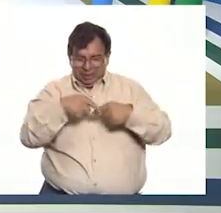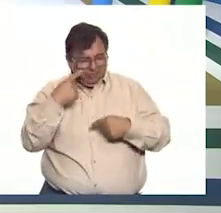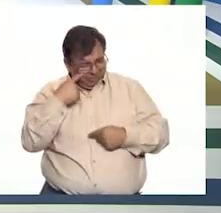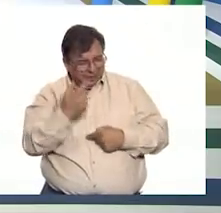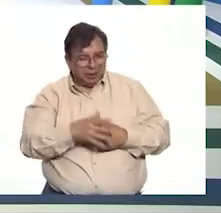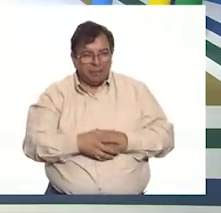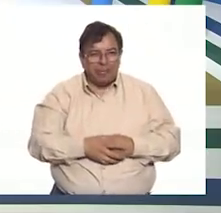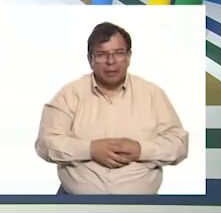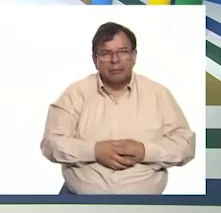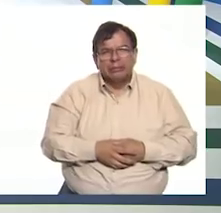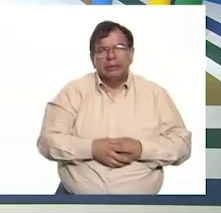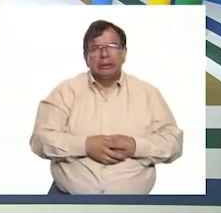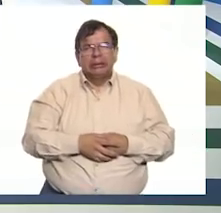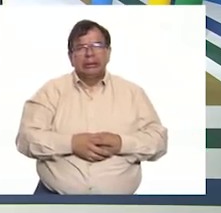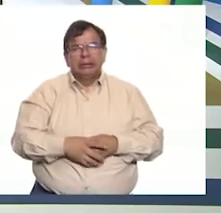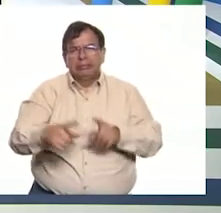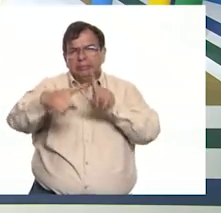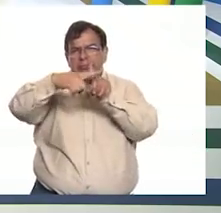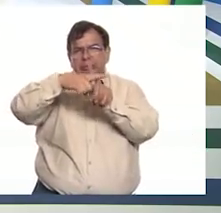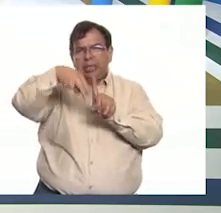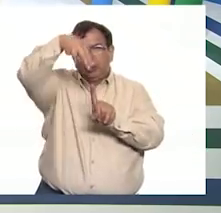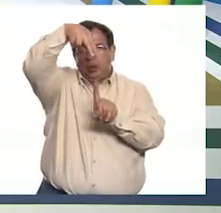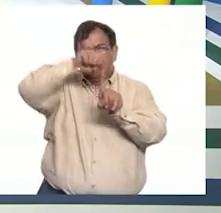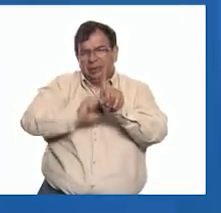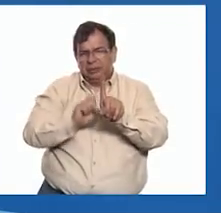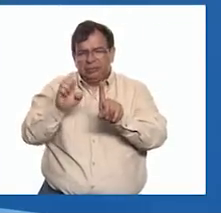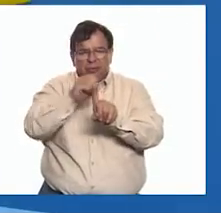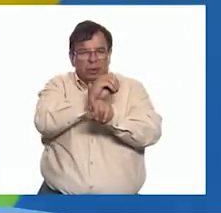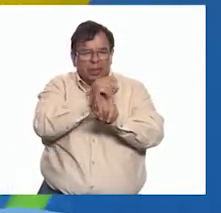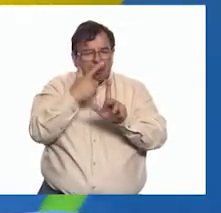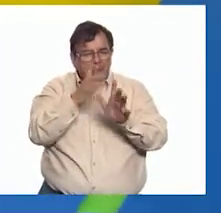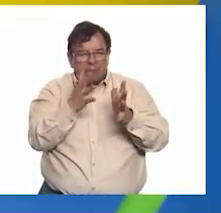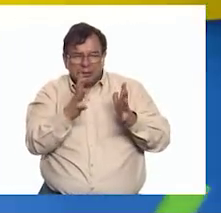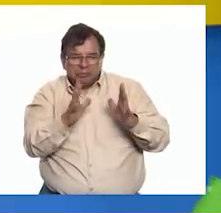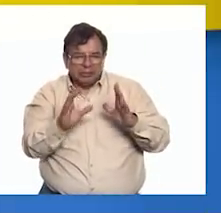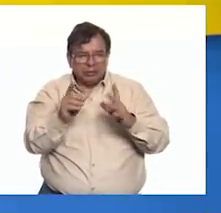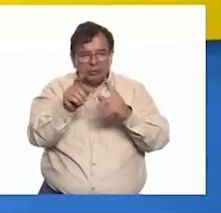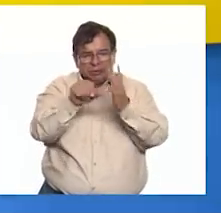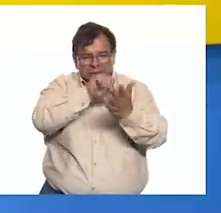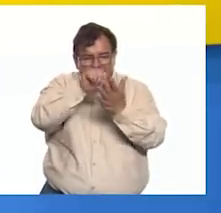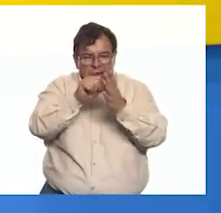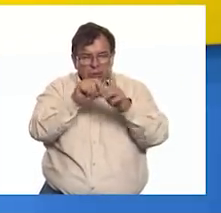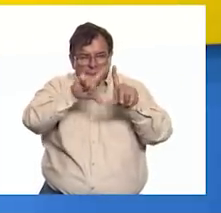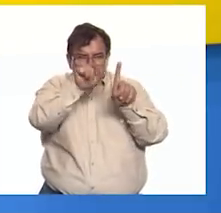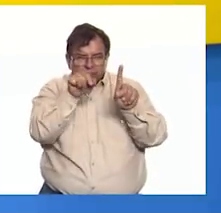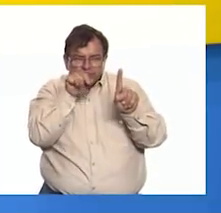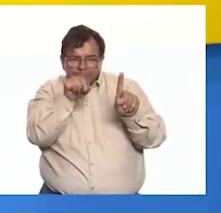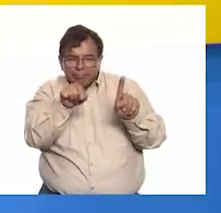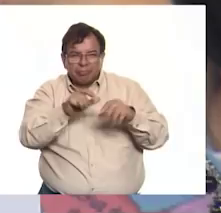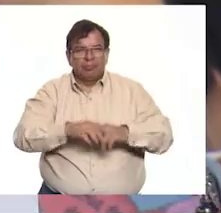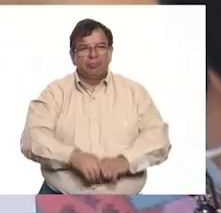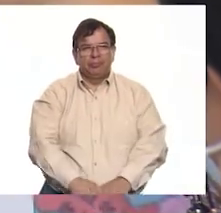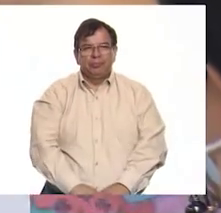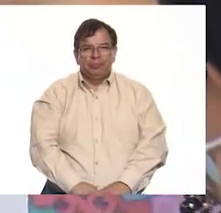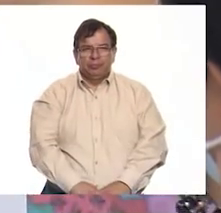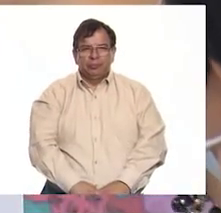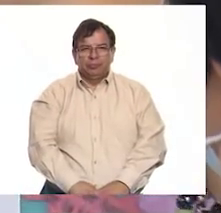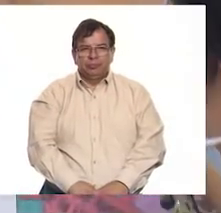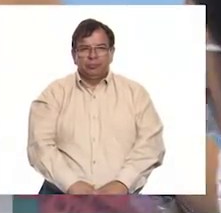Sí. Si ponemos la rosa de los vientos más o menos al centro del país, vamos a colocarla,